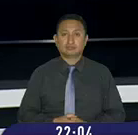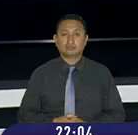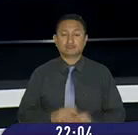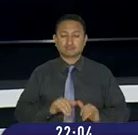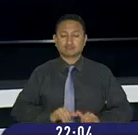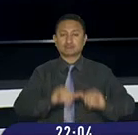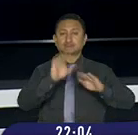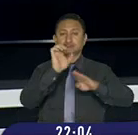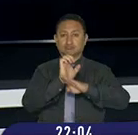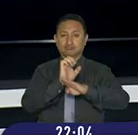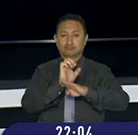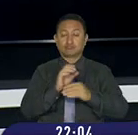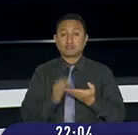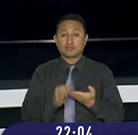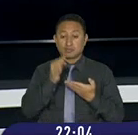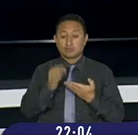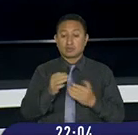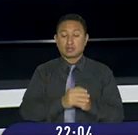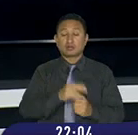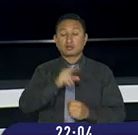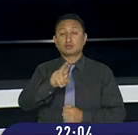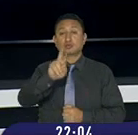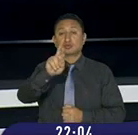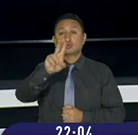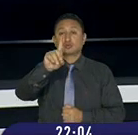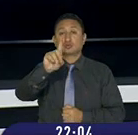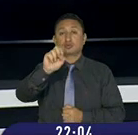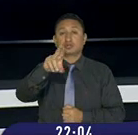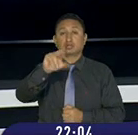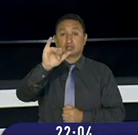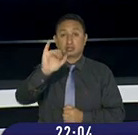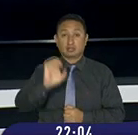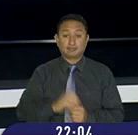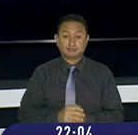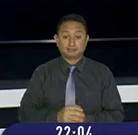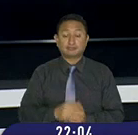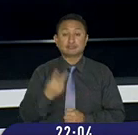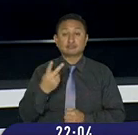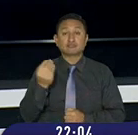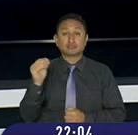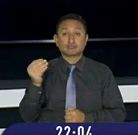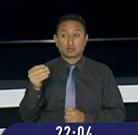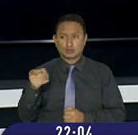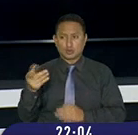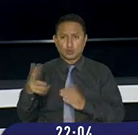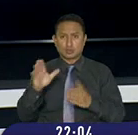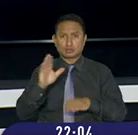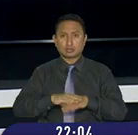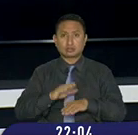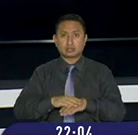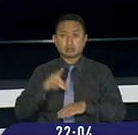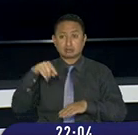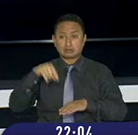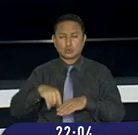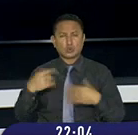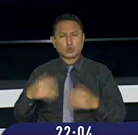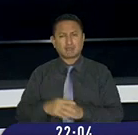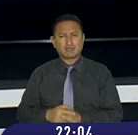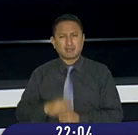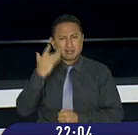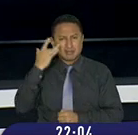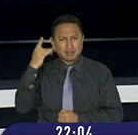Recorremos el país. En el cantón Urdaneta de la provincia de Los Ríos, dos jóvenes murieron calcinados en un aparatoso